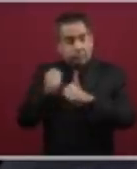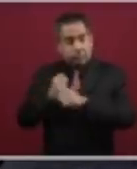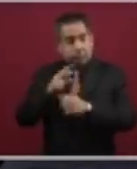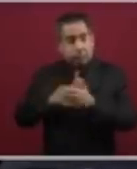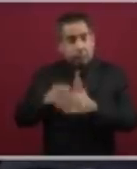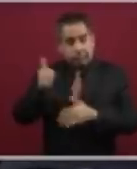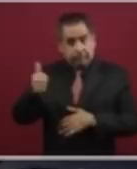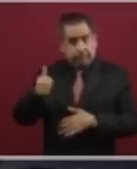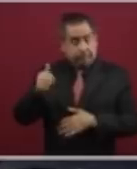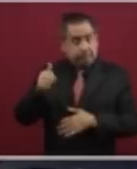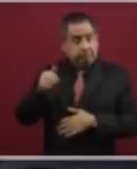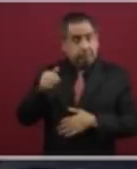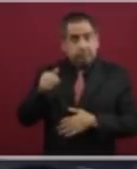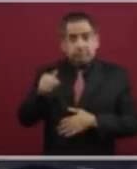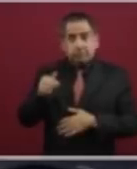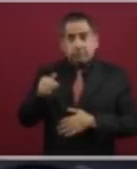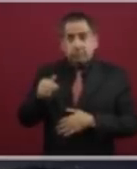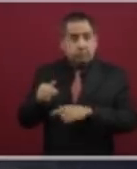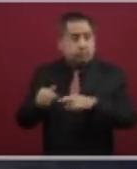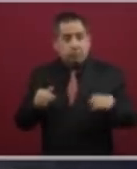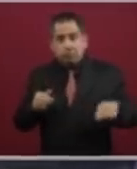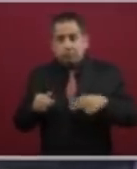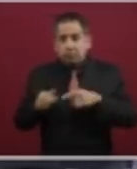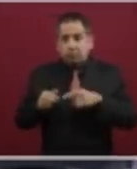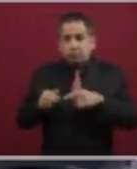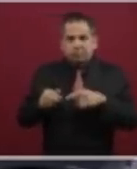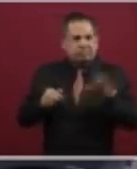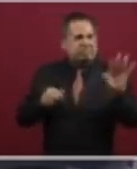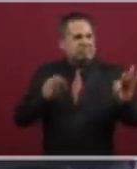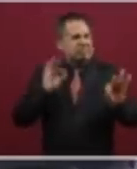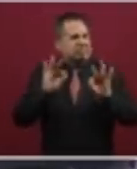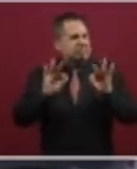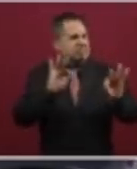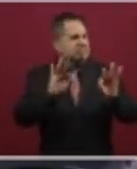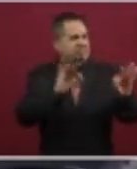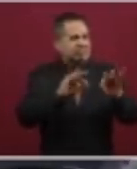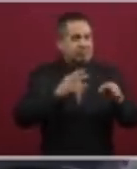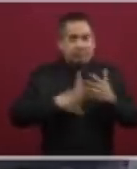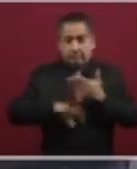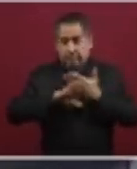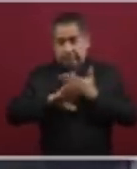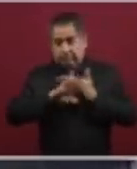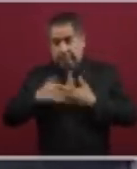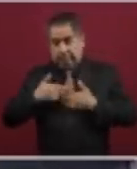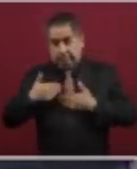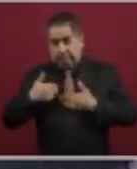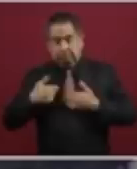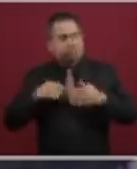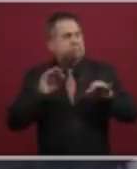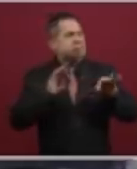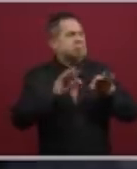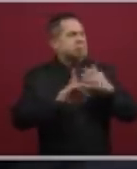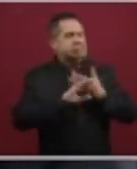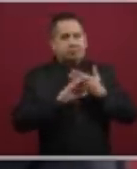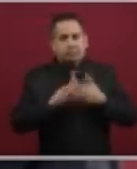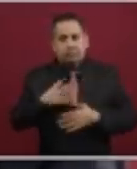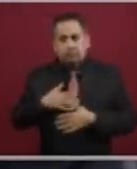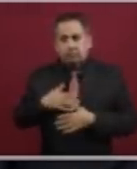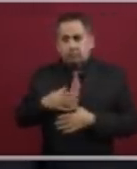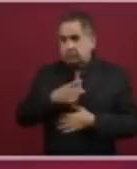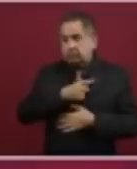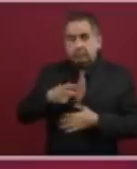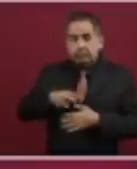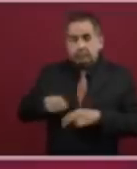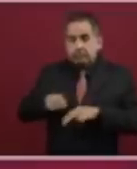2006 y habían envenenado tanto a la gente en contra de nosotros que me tenía que